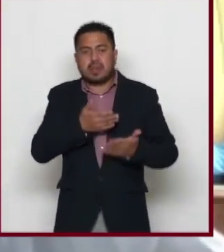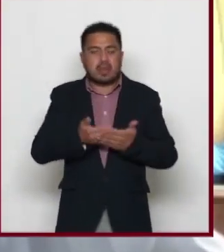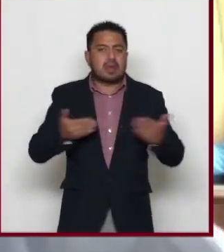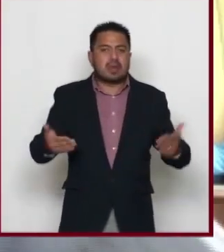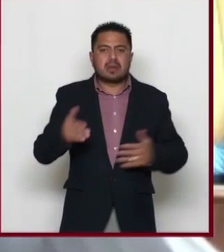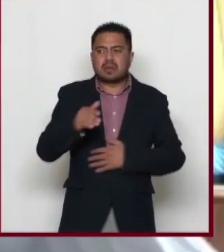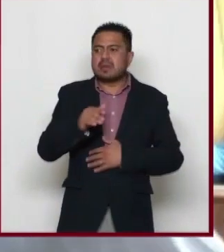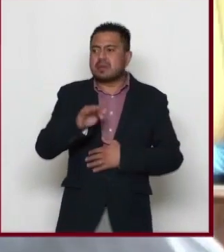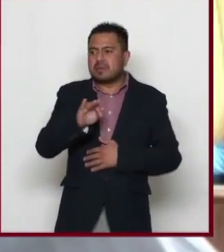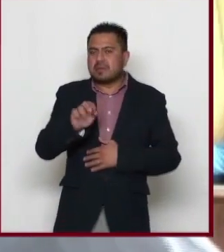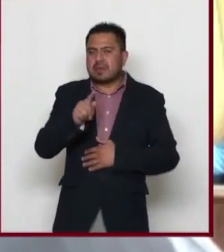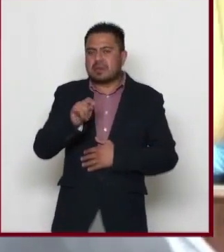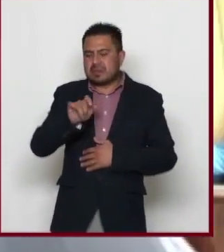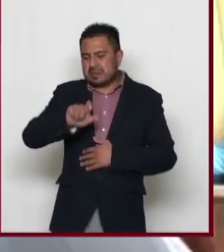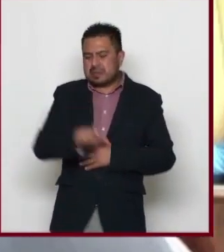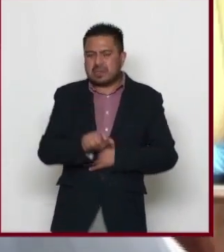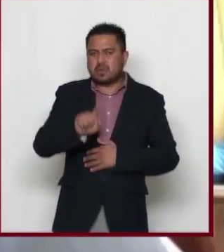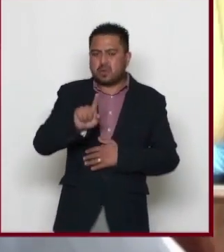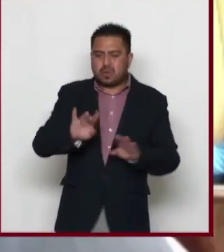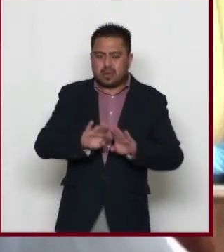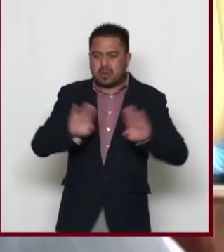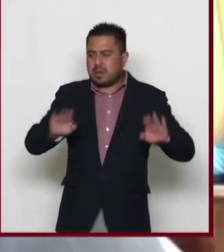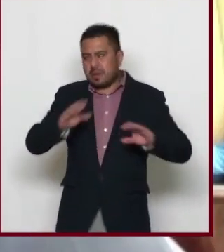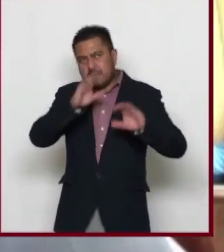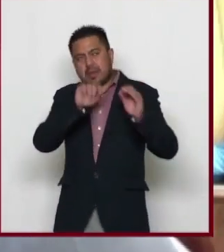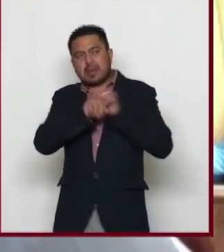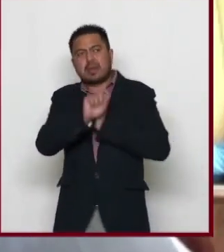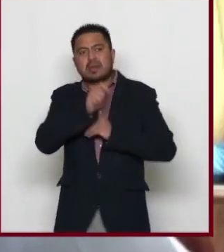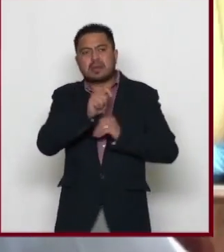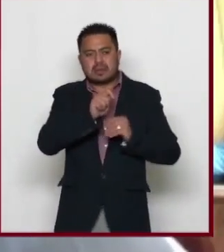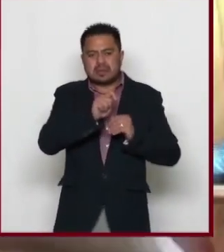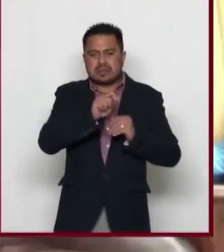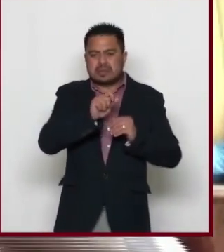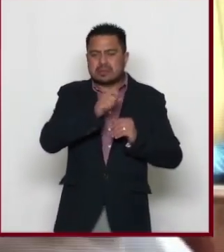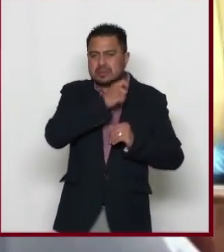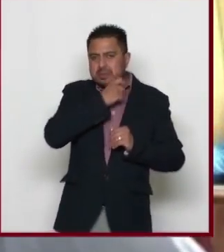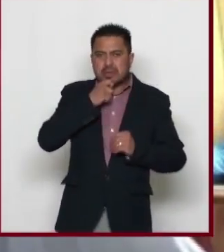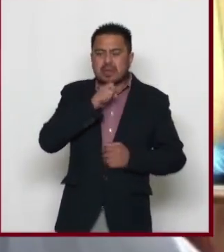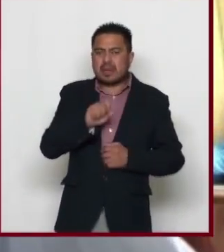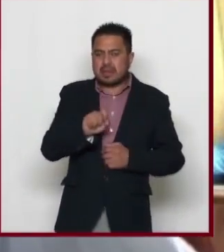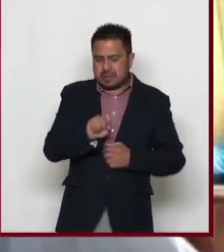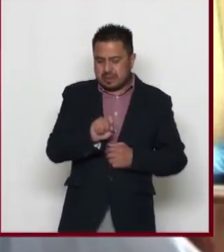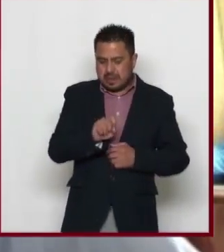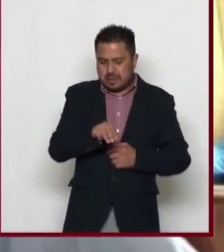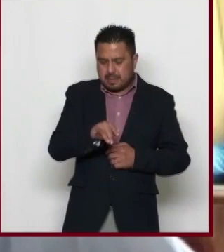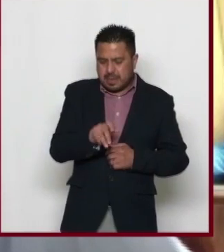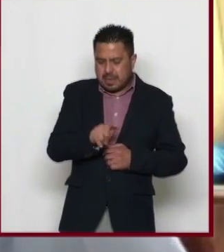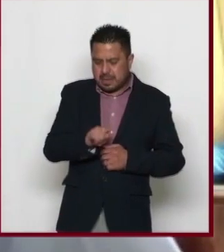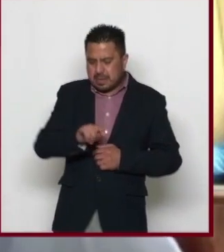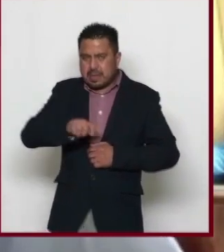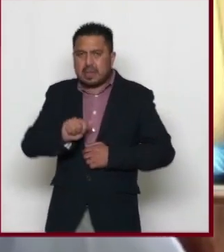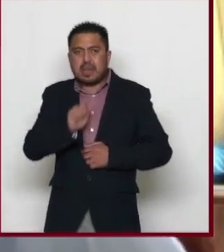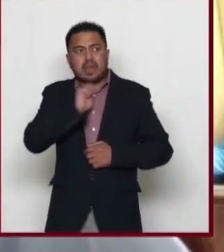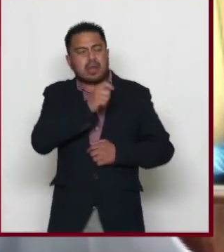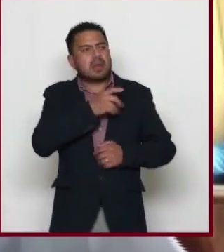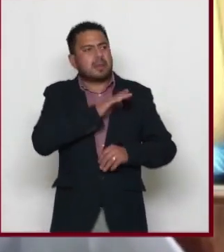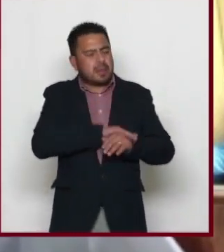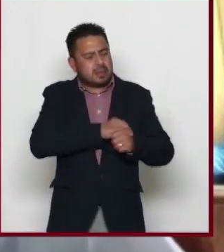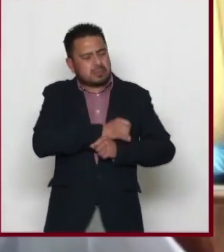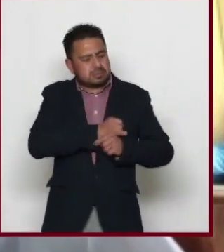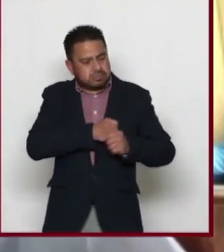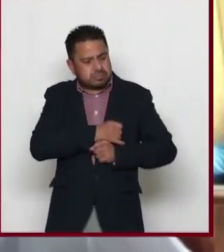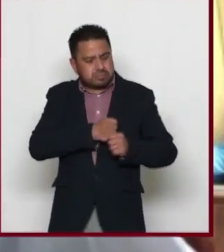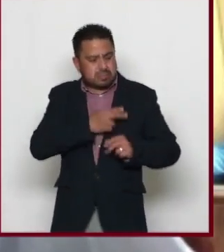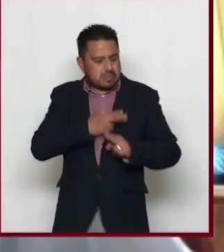responsabilidad social y creemos que eso es importante. Entonces, SINTEX es un telescopio de 1 metro que está en el Observatorio Astronómico Nacional de la Sierra de San